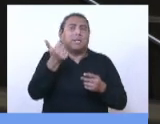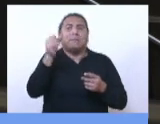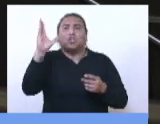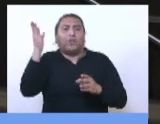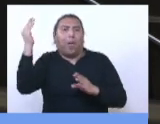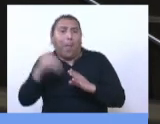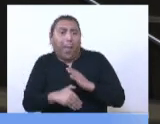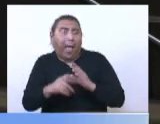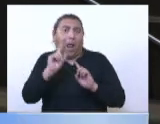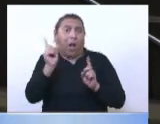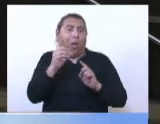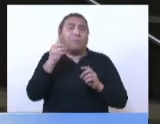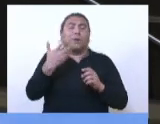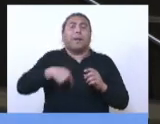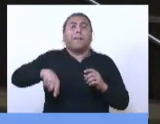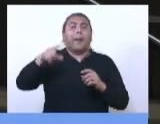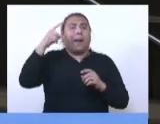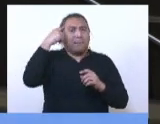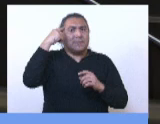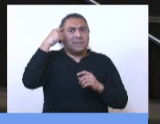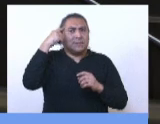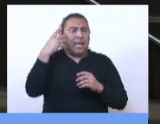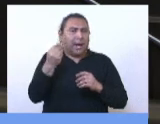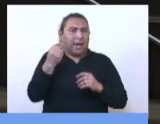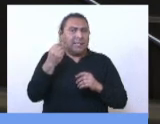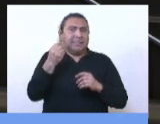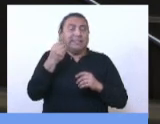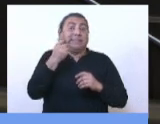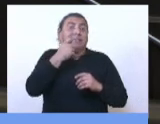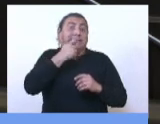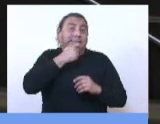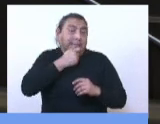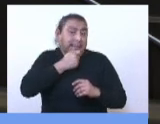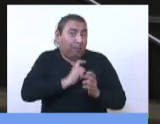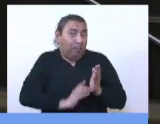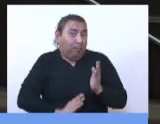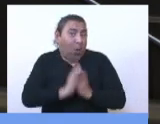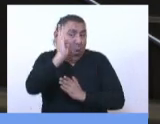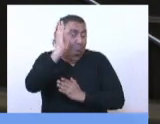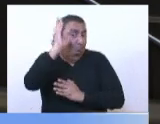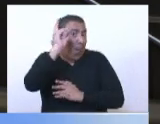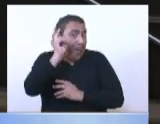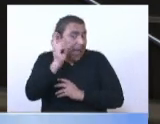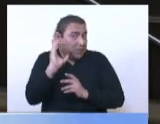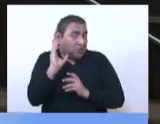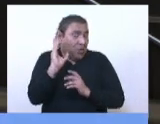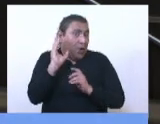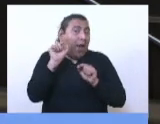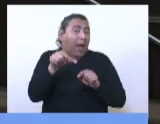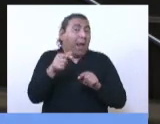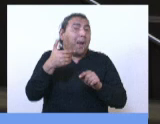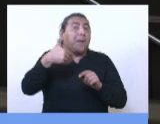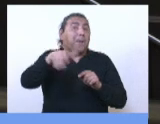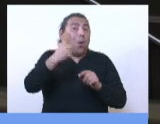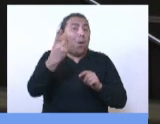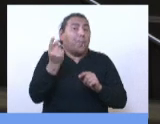porque se va a tener en cuenta si es que se dispara en forma ilimitada el precio para pagar un precio que va a